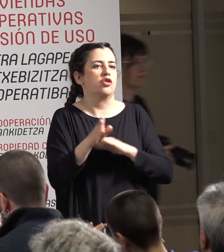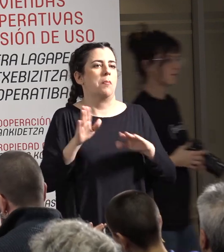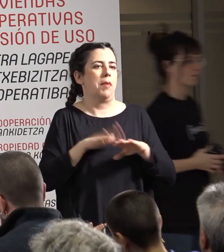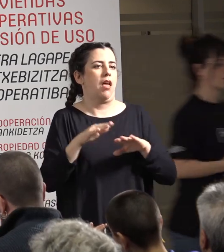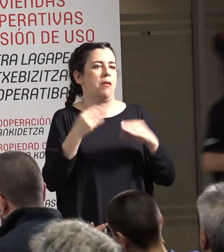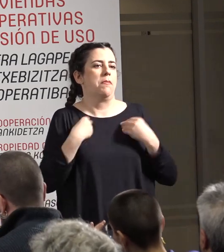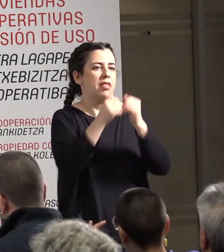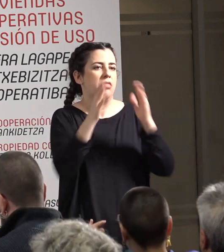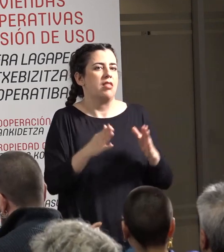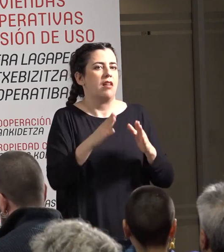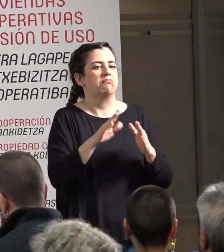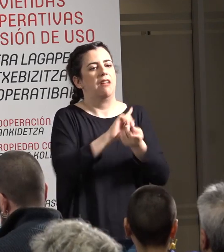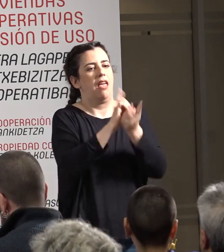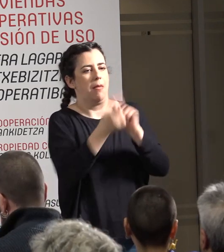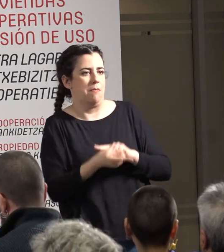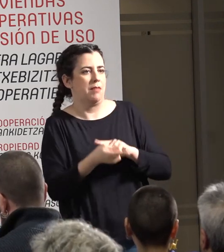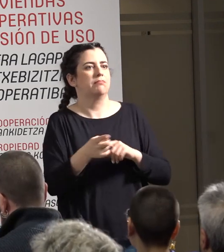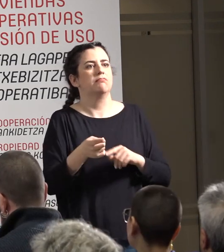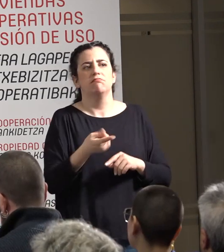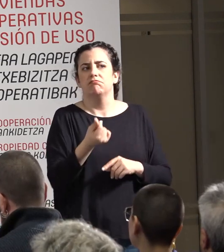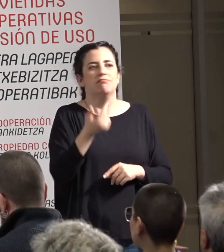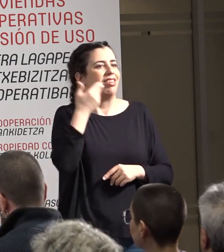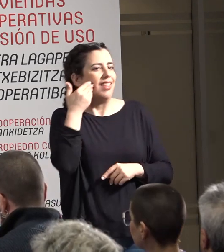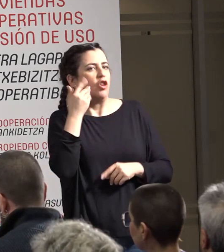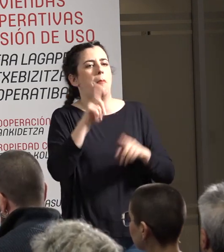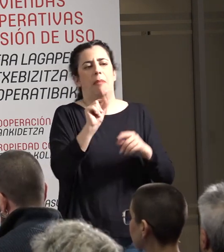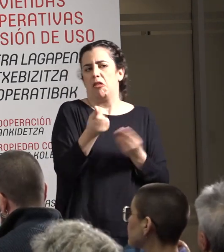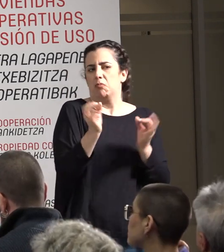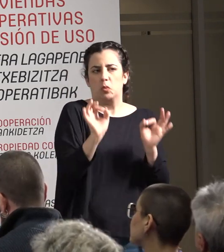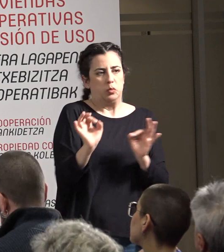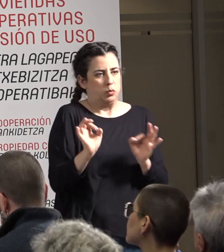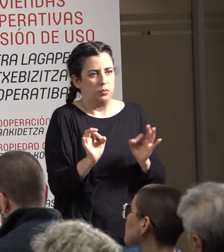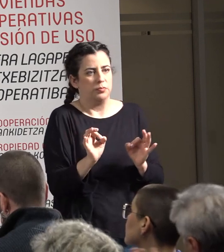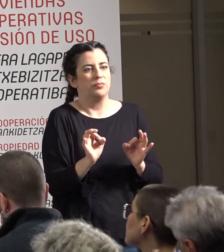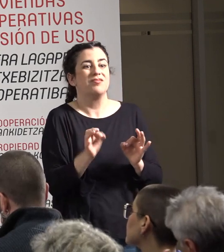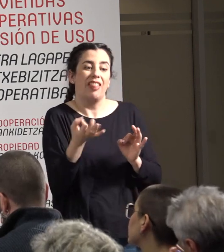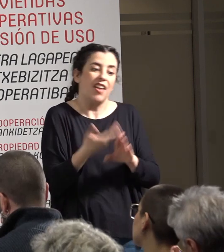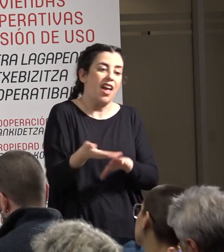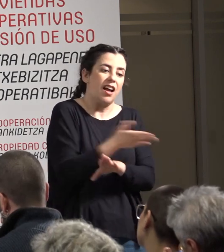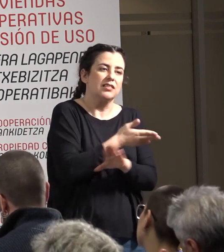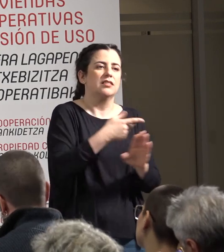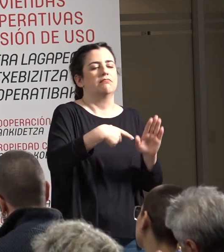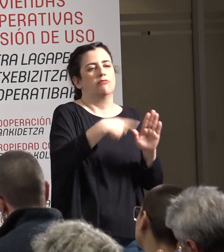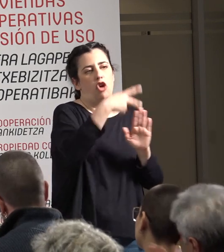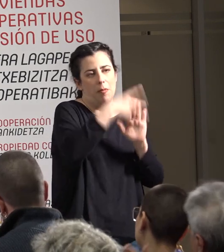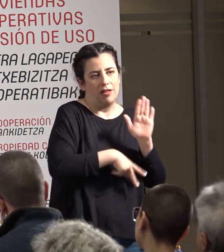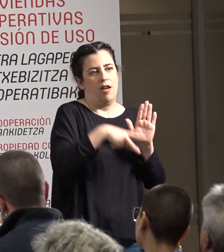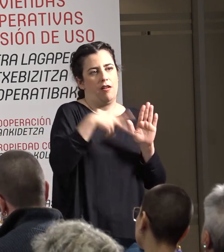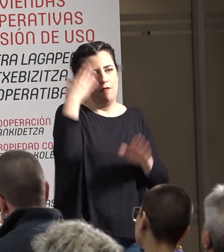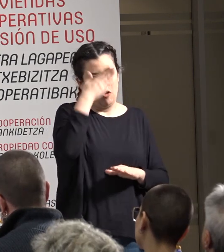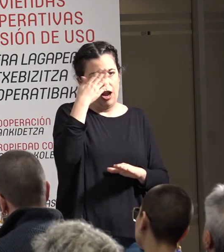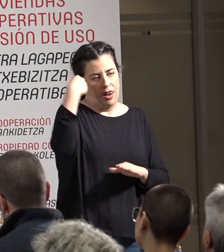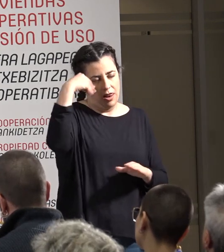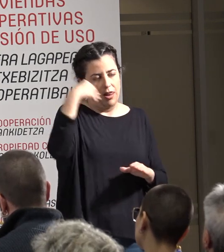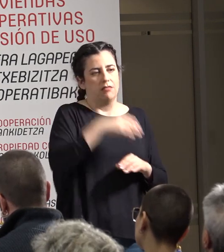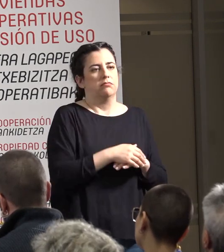siempre, como decía, asequibles y dignas. Y todo esto pasa por tener una normativa foral que garantice seguridad jurídica al